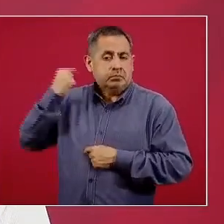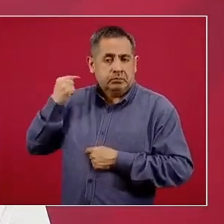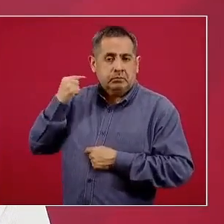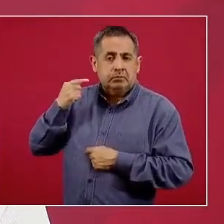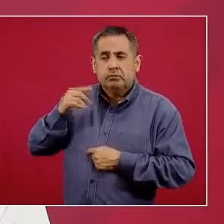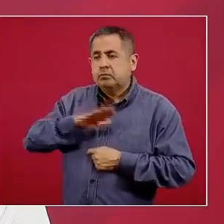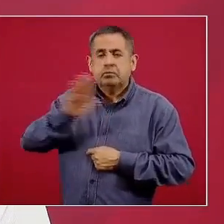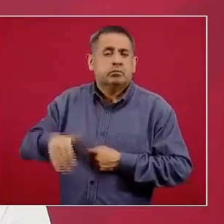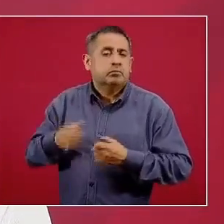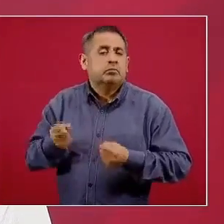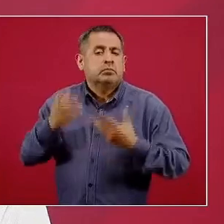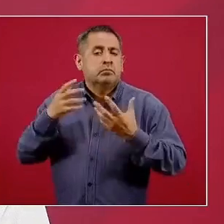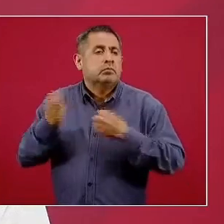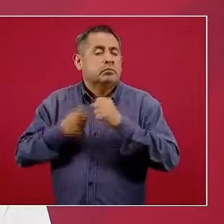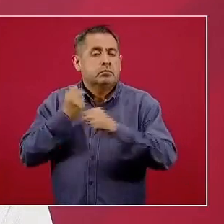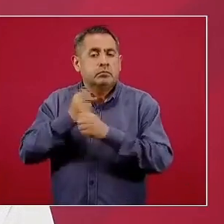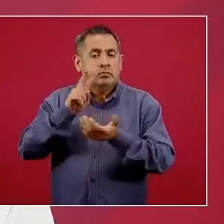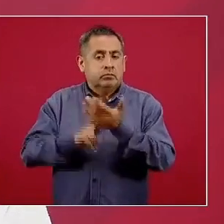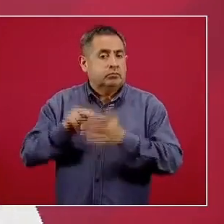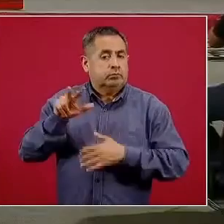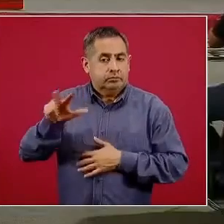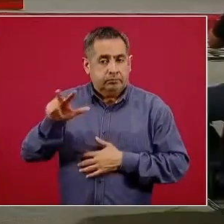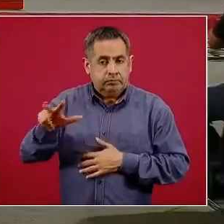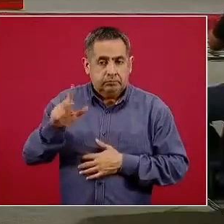de mortalidad, que es la de 2018,